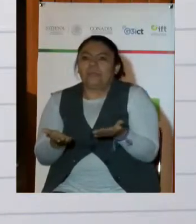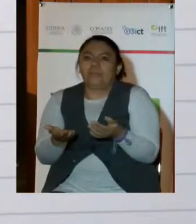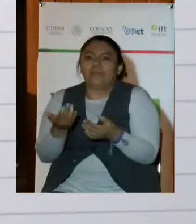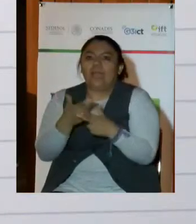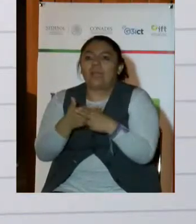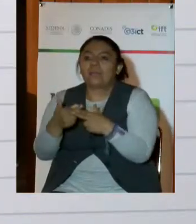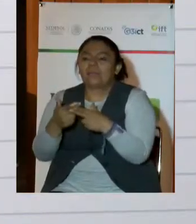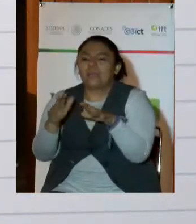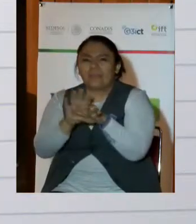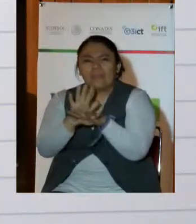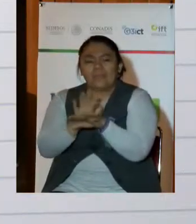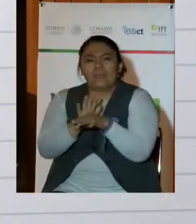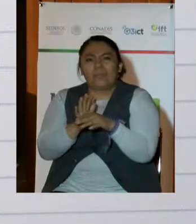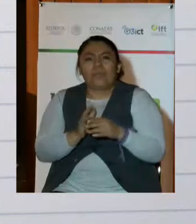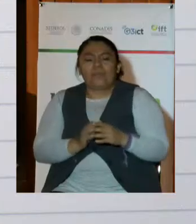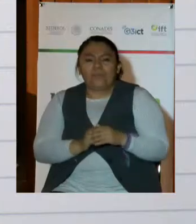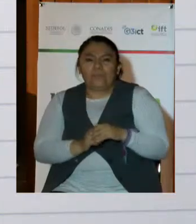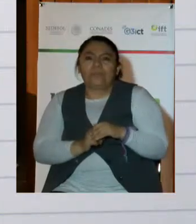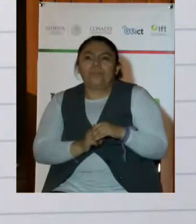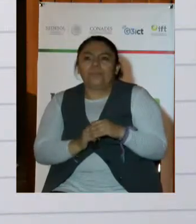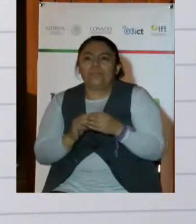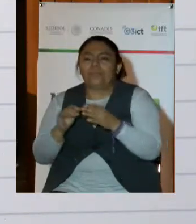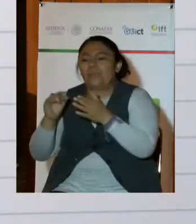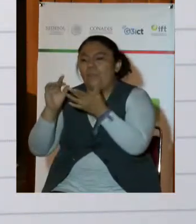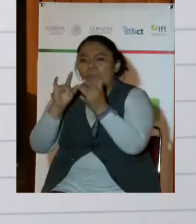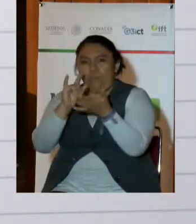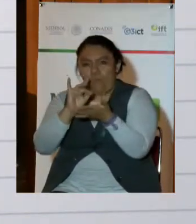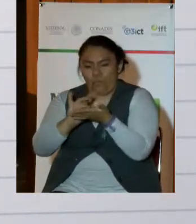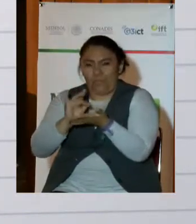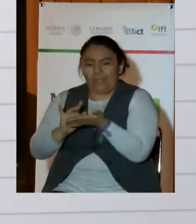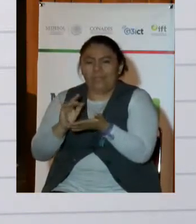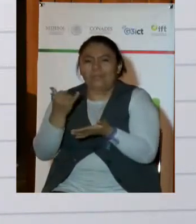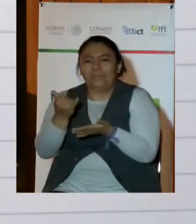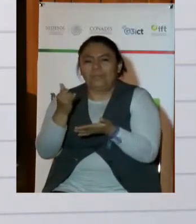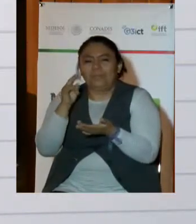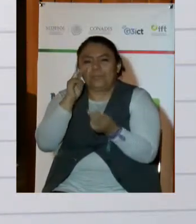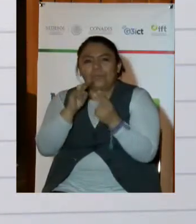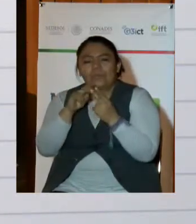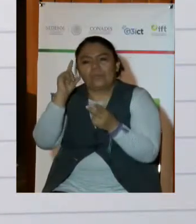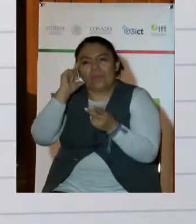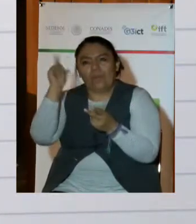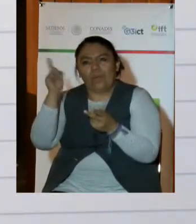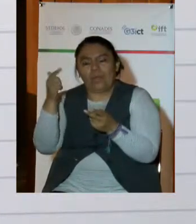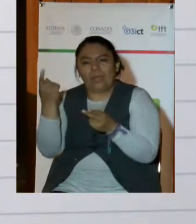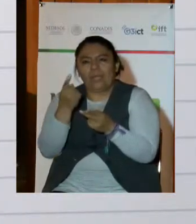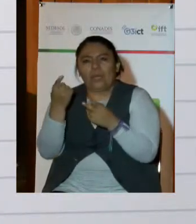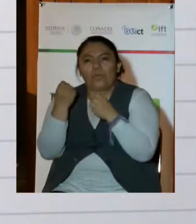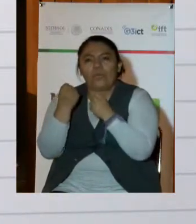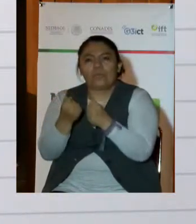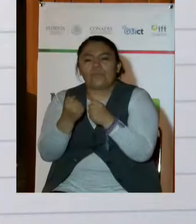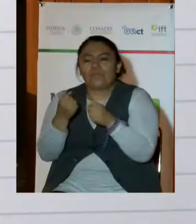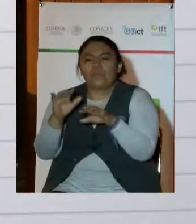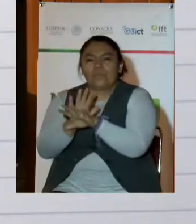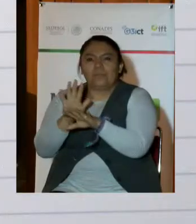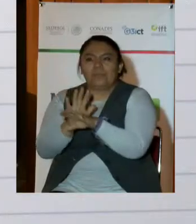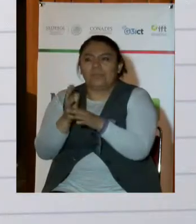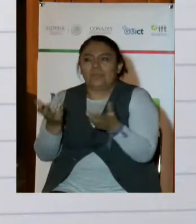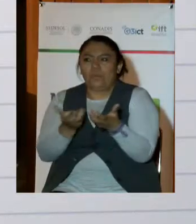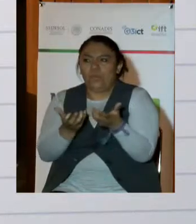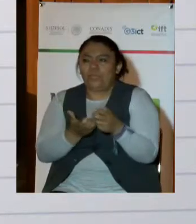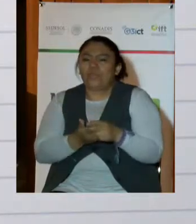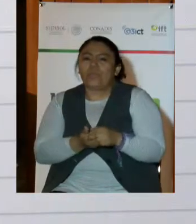viendo ahorita es el principio de unas nuevas telecomunicaciones incluyentes en México, porque si no se ha ni publicado la ley, ve, ya están aquí los